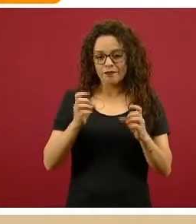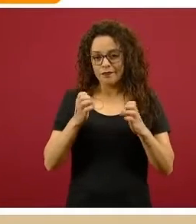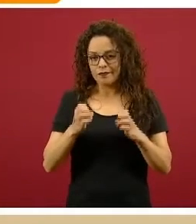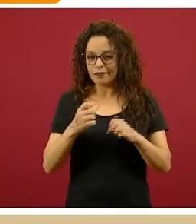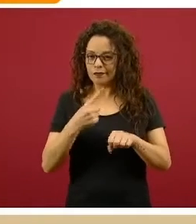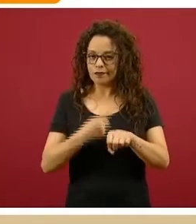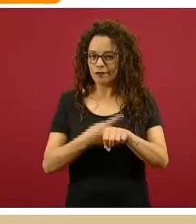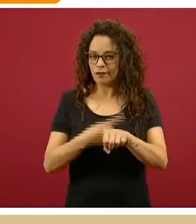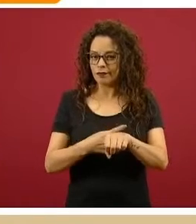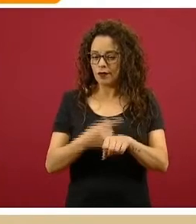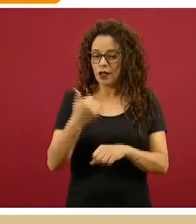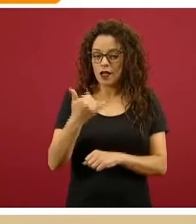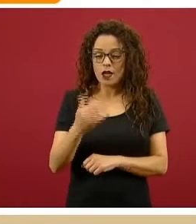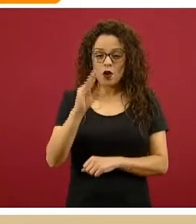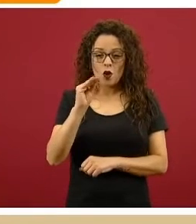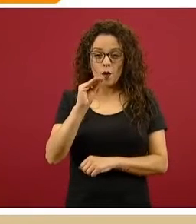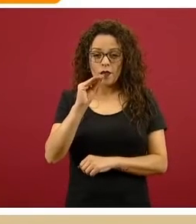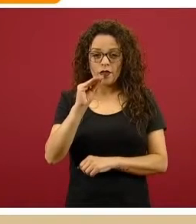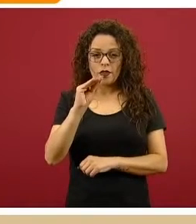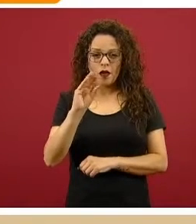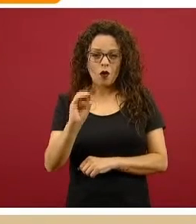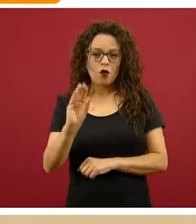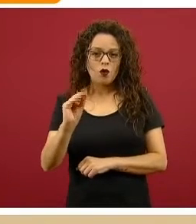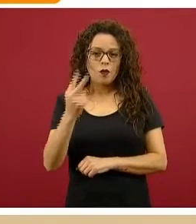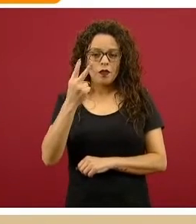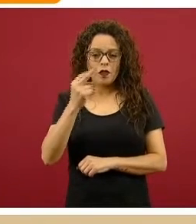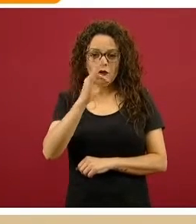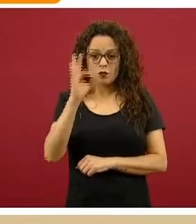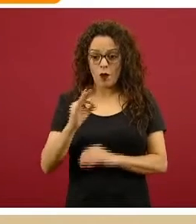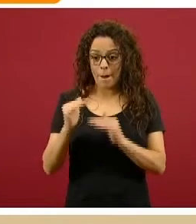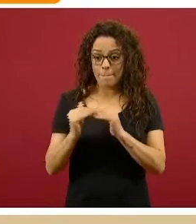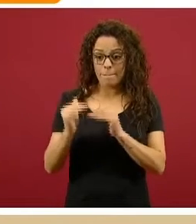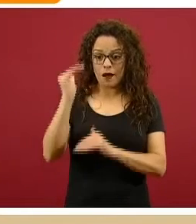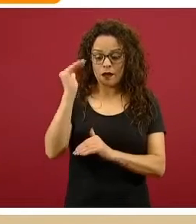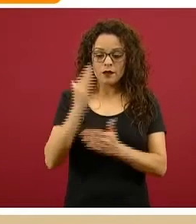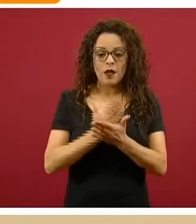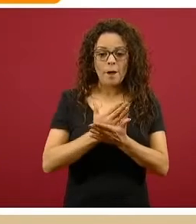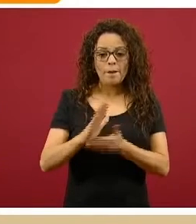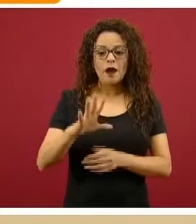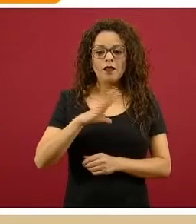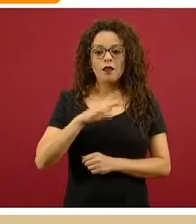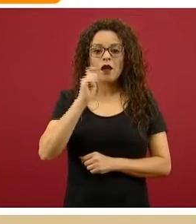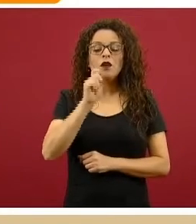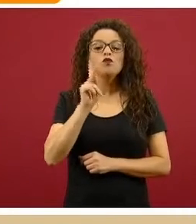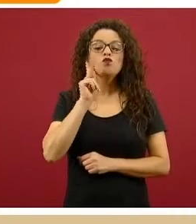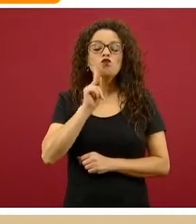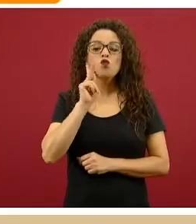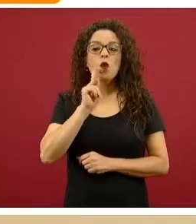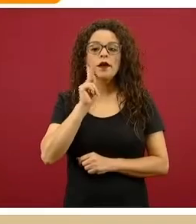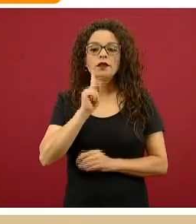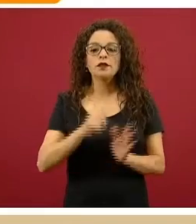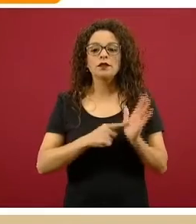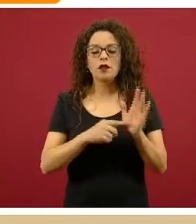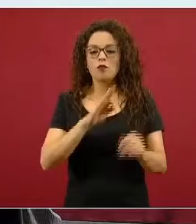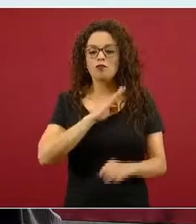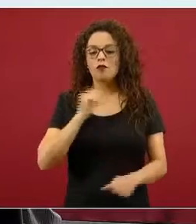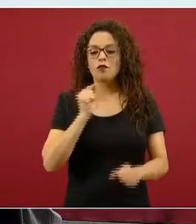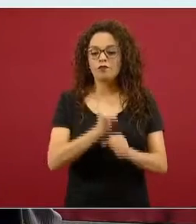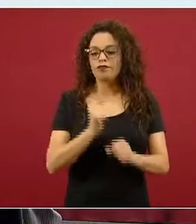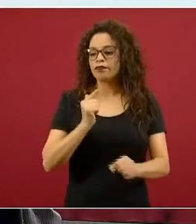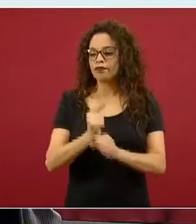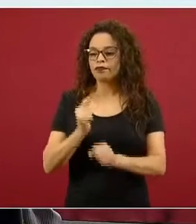menos casi más del 92% de ellos además tuvieron una muestra para identificar